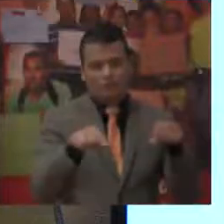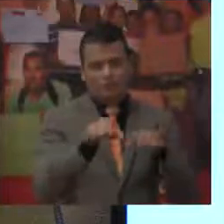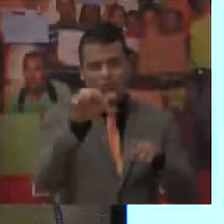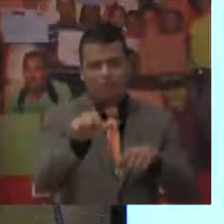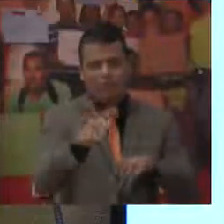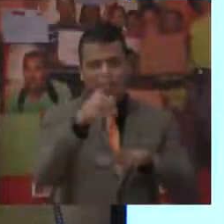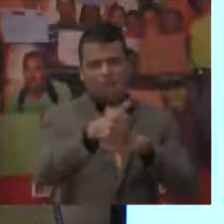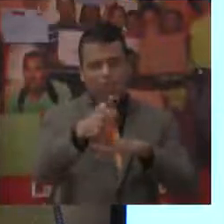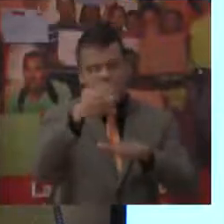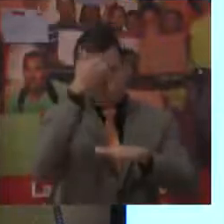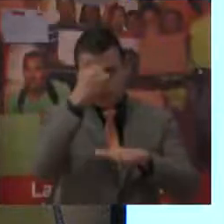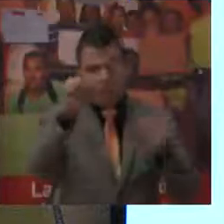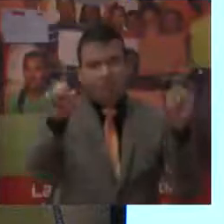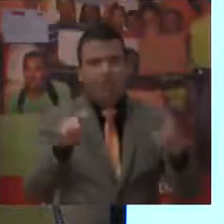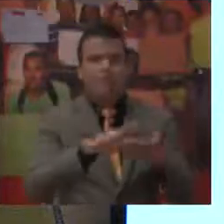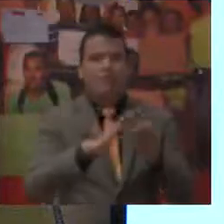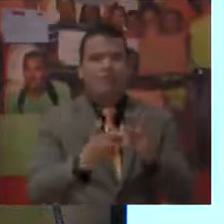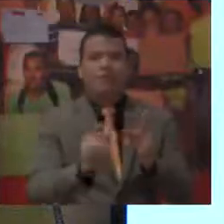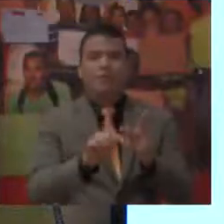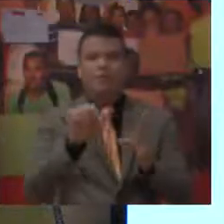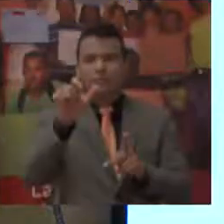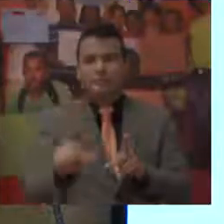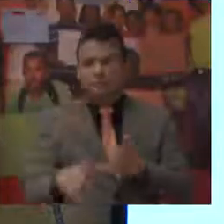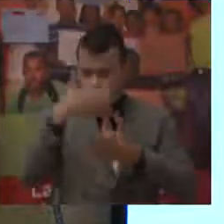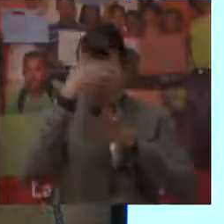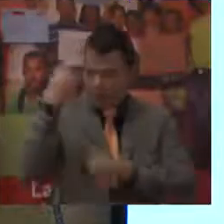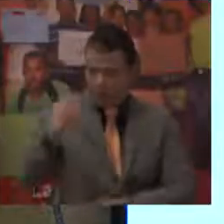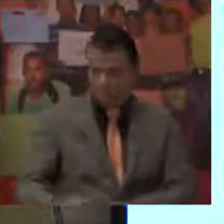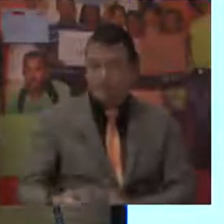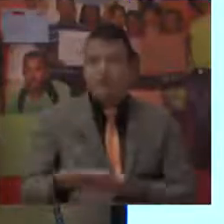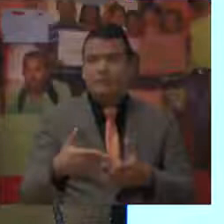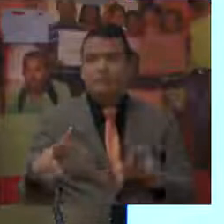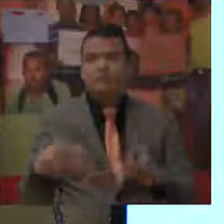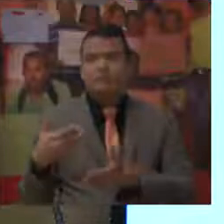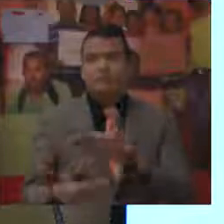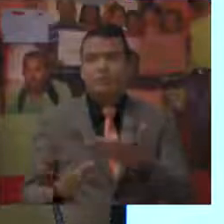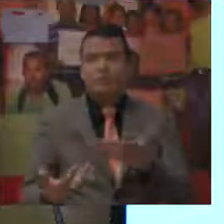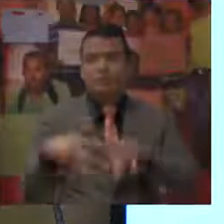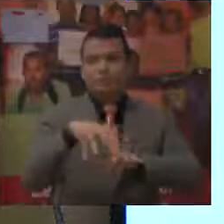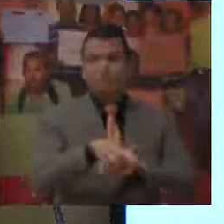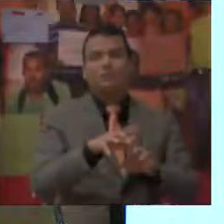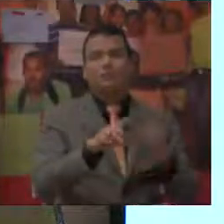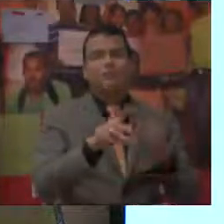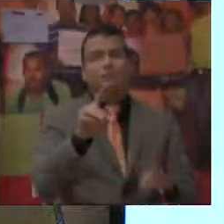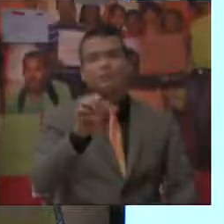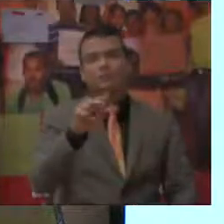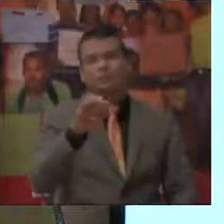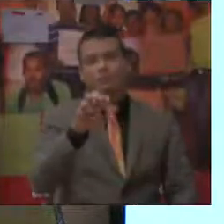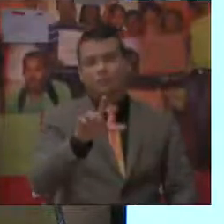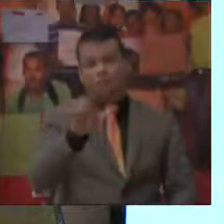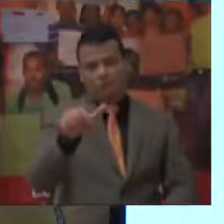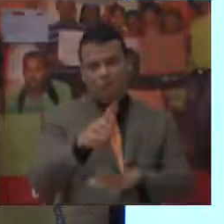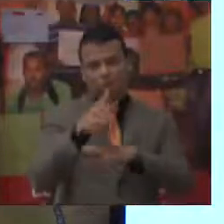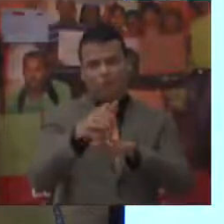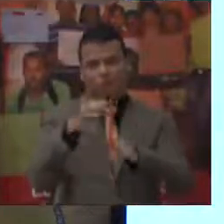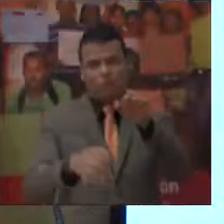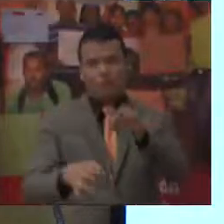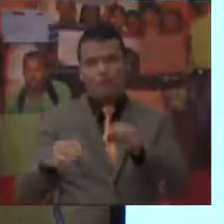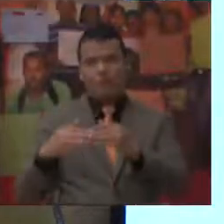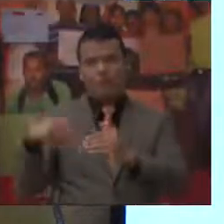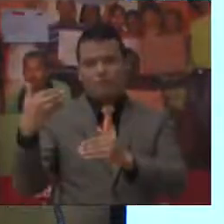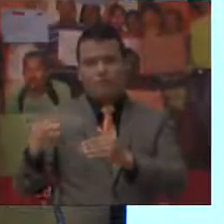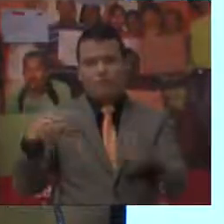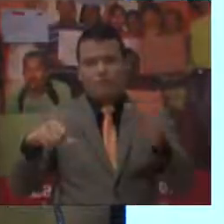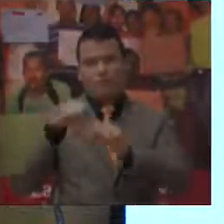Restrepo Viles, excombatiente en el proceso de reintegración. También Daniel Millares, director de Justicia Transicional y Derechos